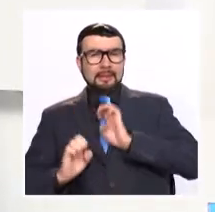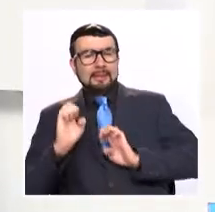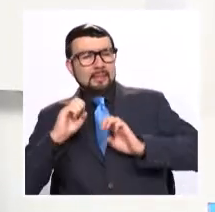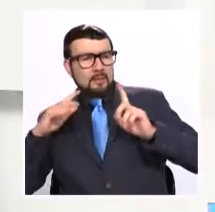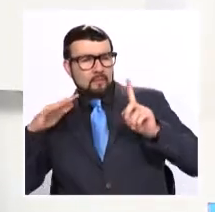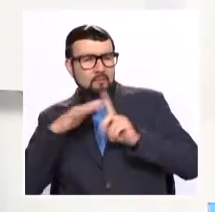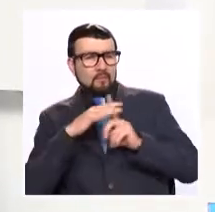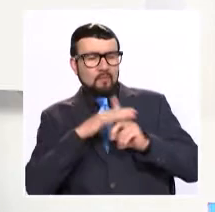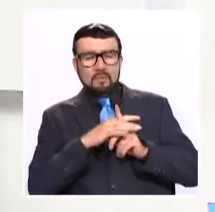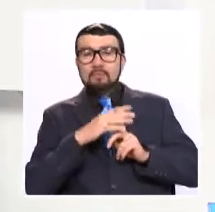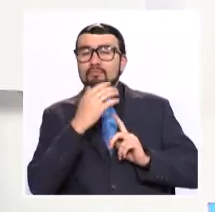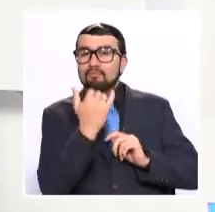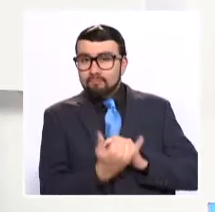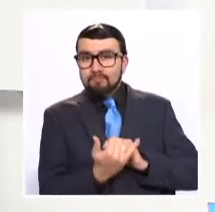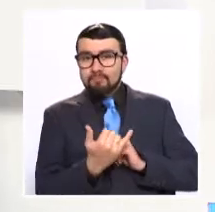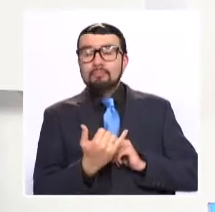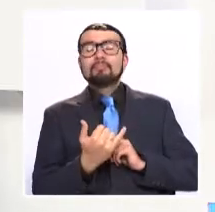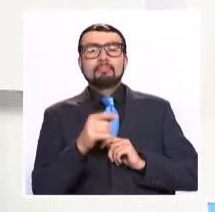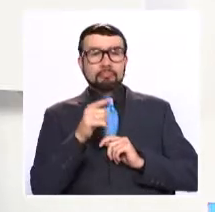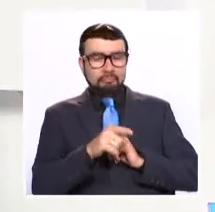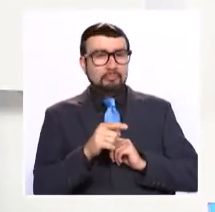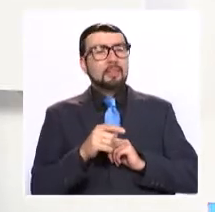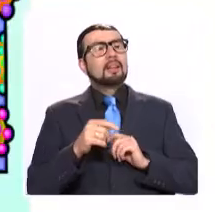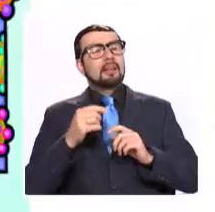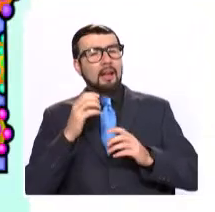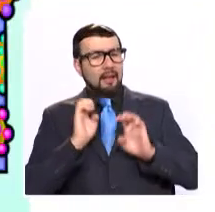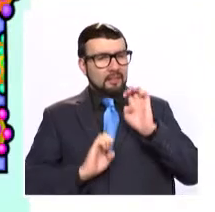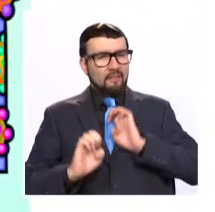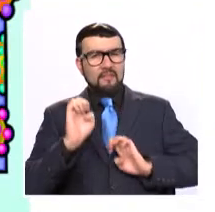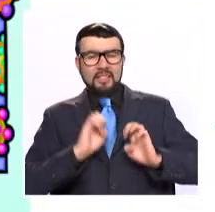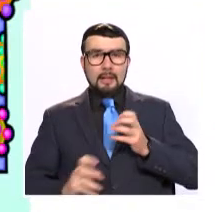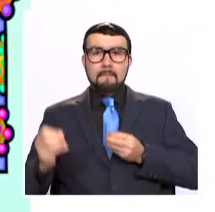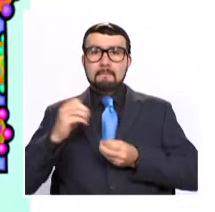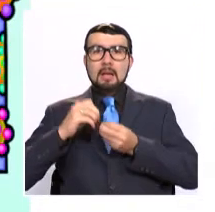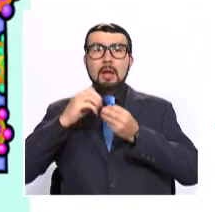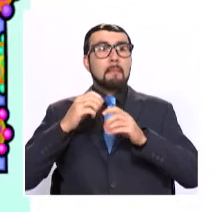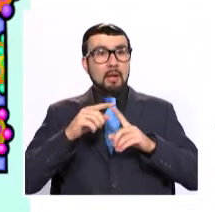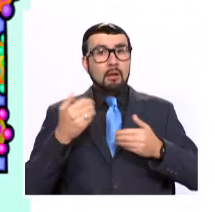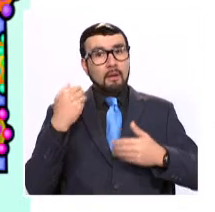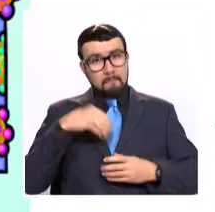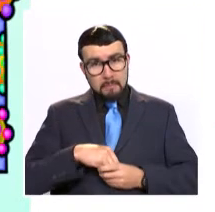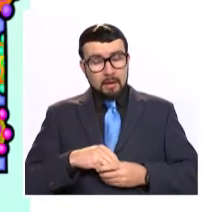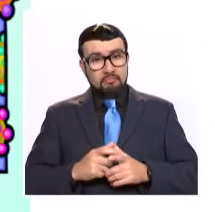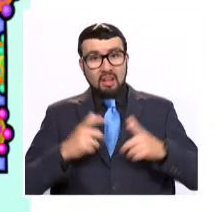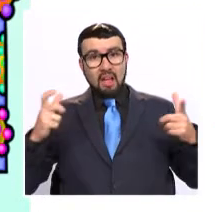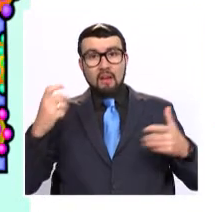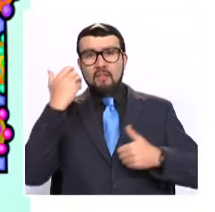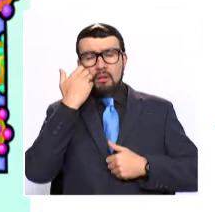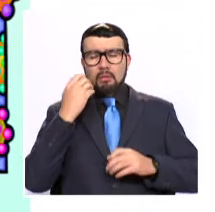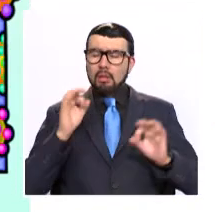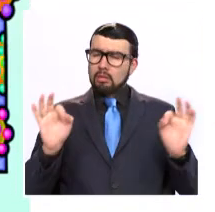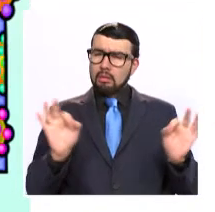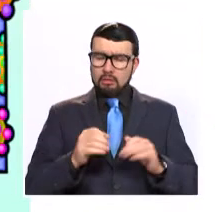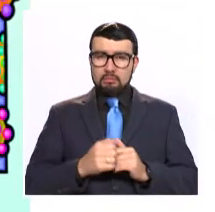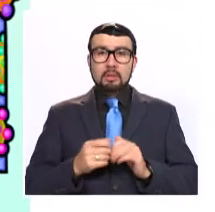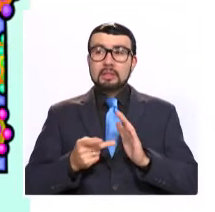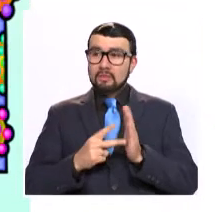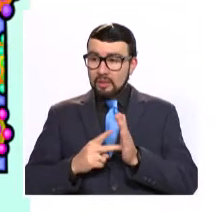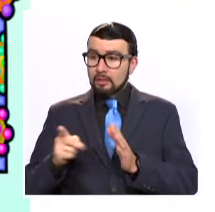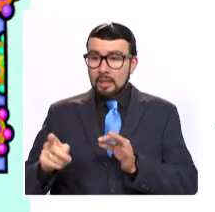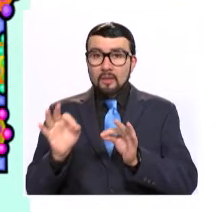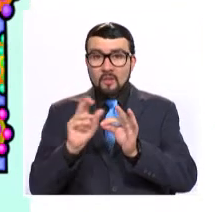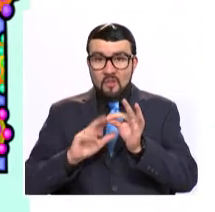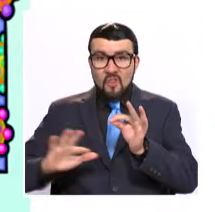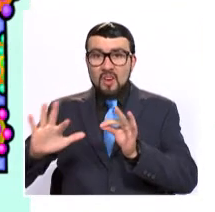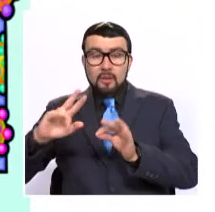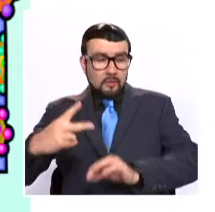con el organismo, lo que va a hacer es generar defensa, más no va a causar enfermedad. Entonces eso tiene que quedar muy claro, que no es el virus o la bacteria